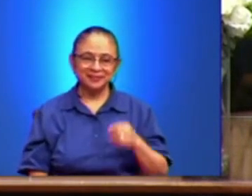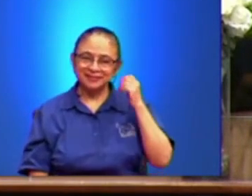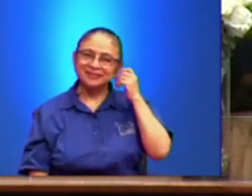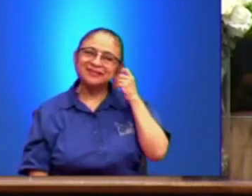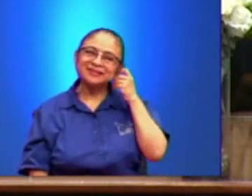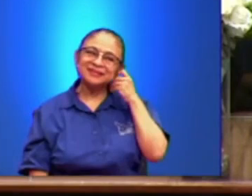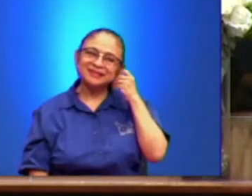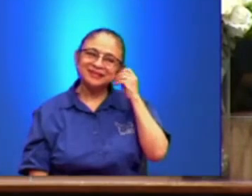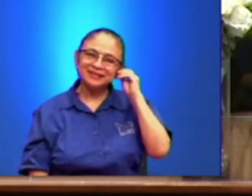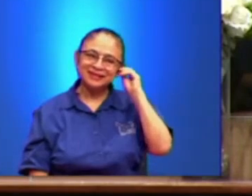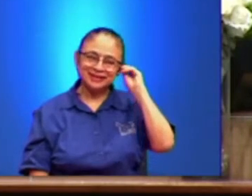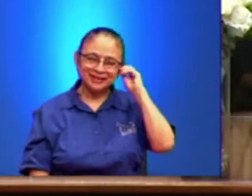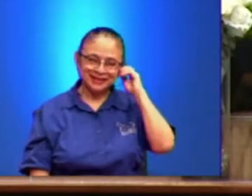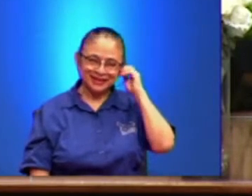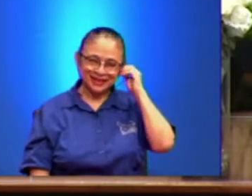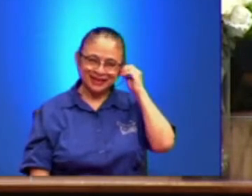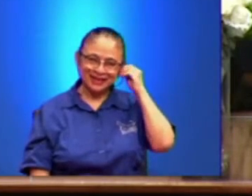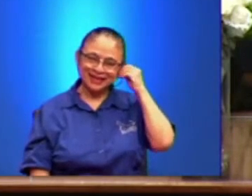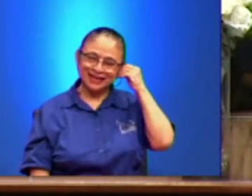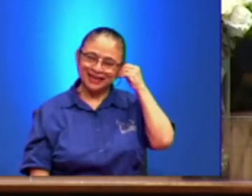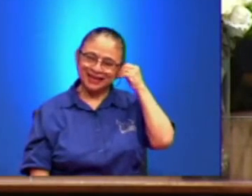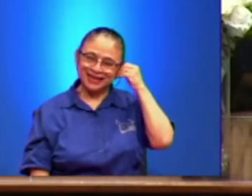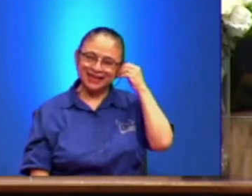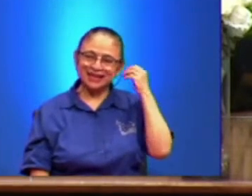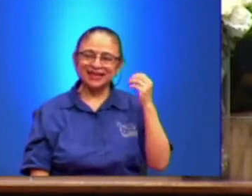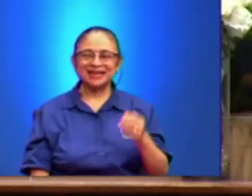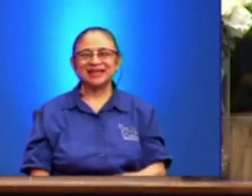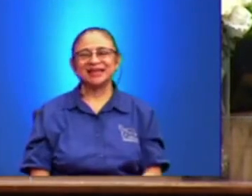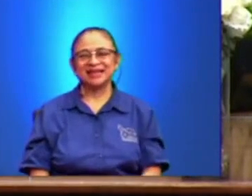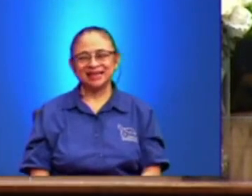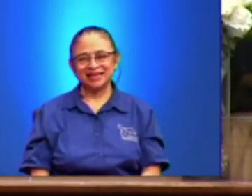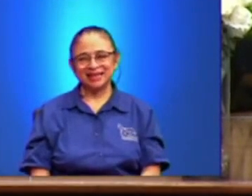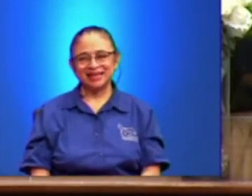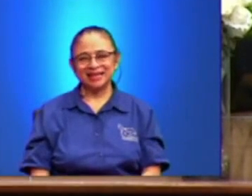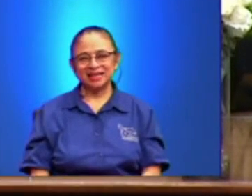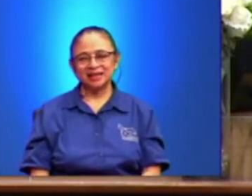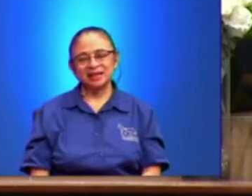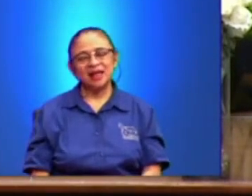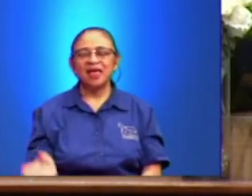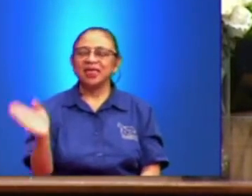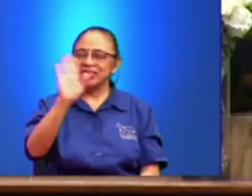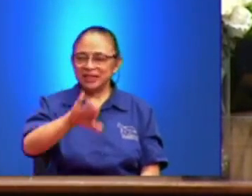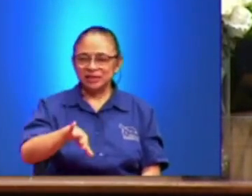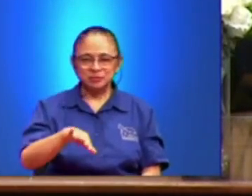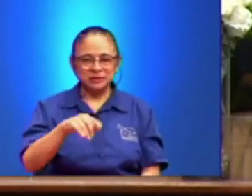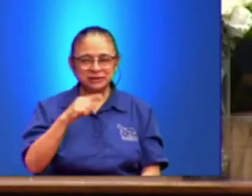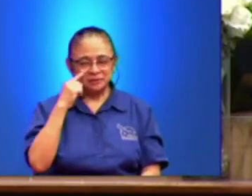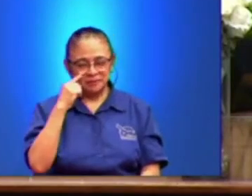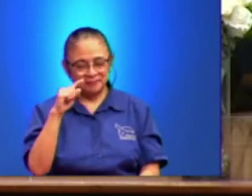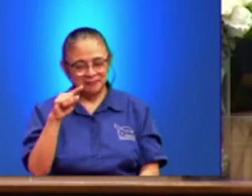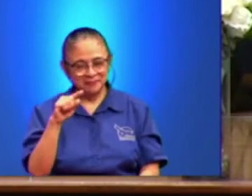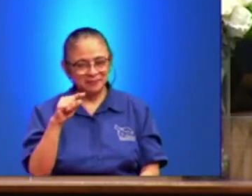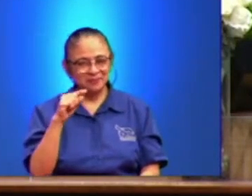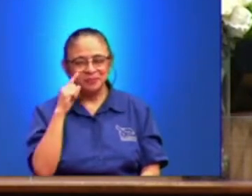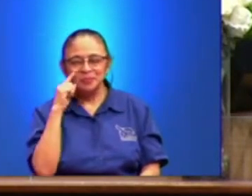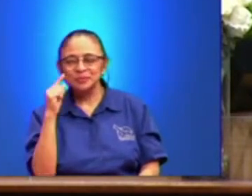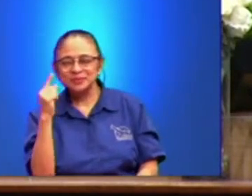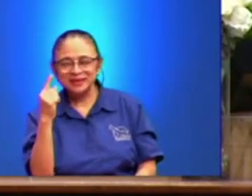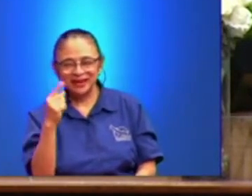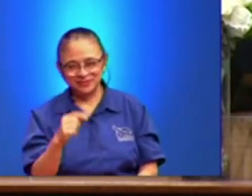pero sí pero por eso a nivel nacional no hay o sí bueno a ella derivamos después de otra revelación más